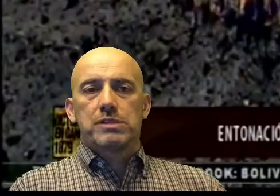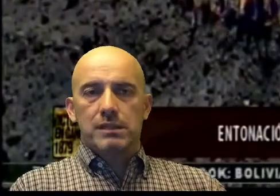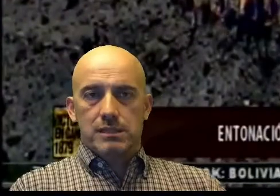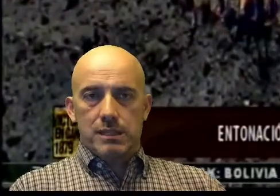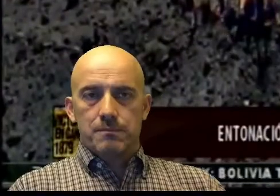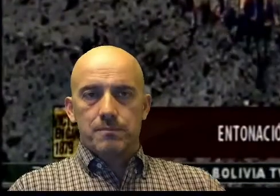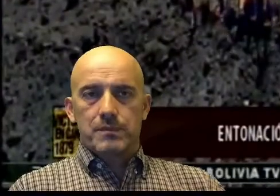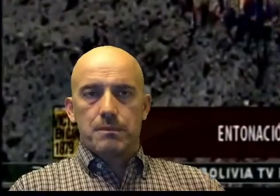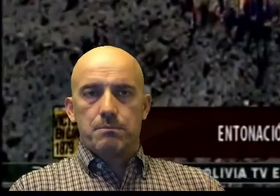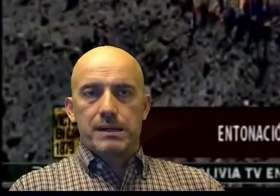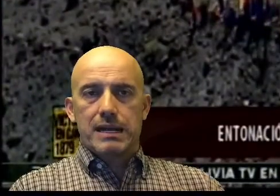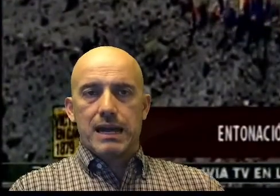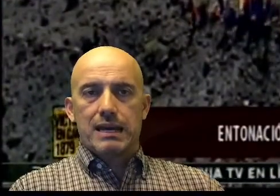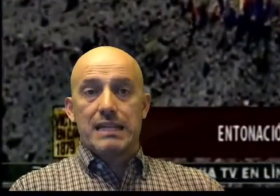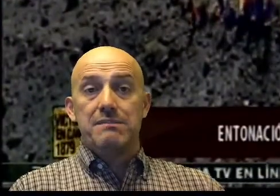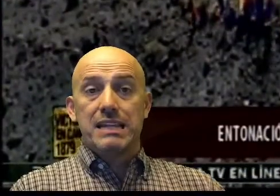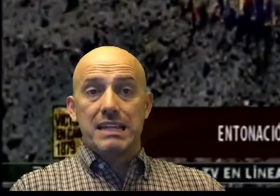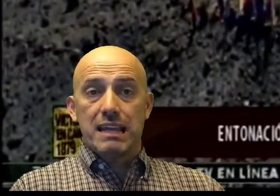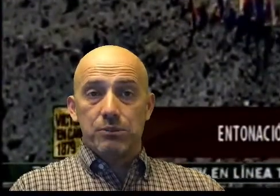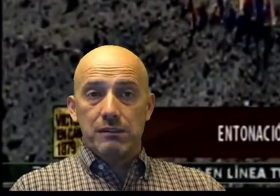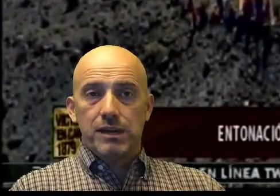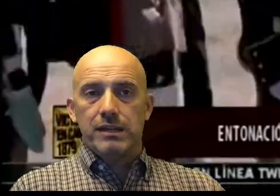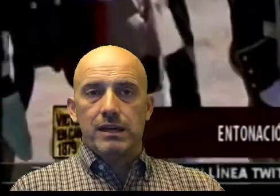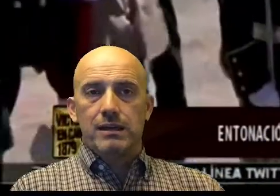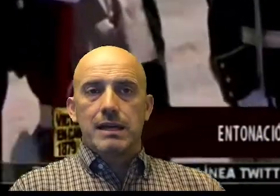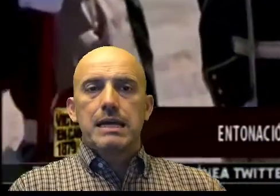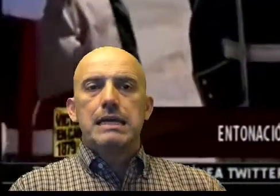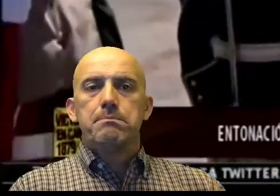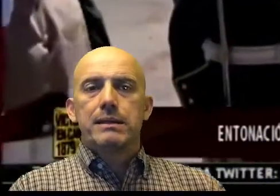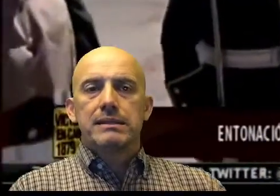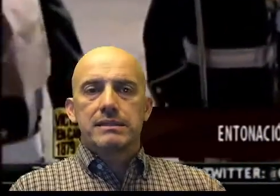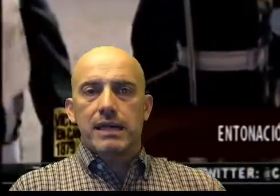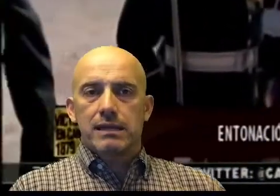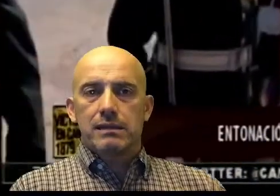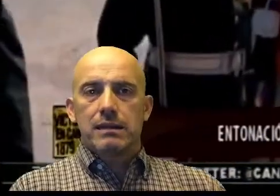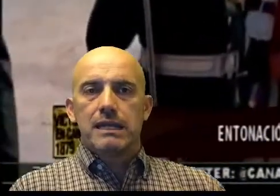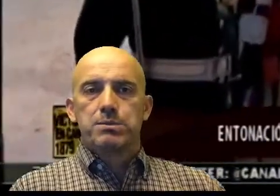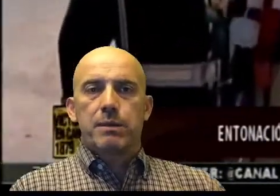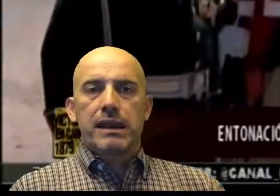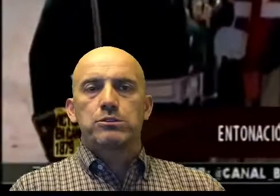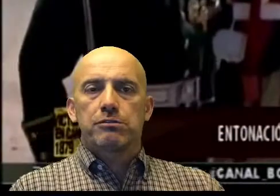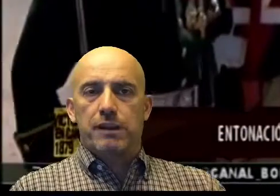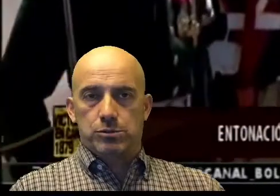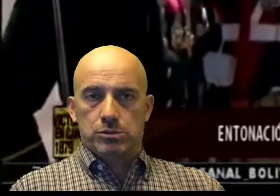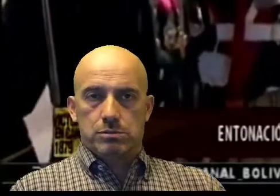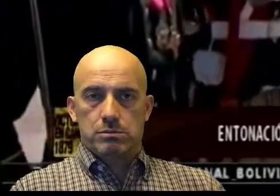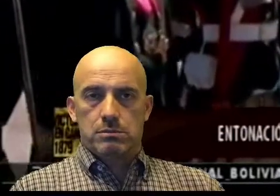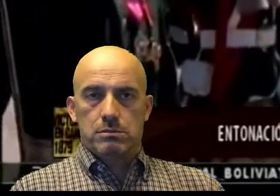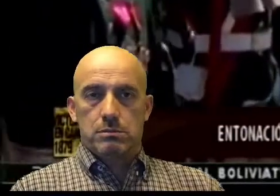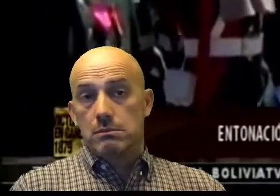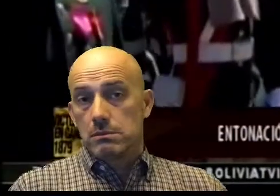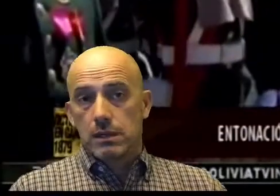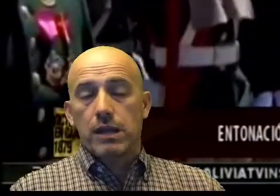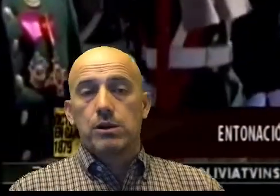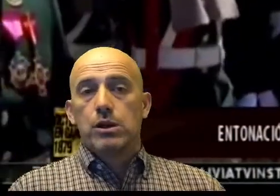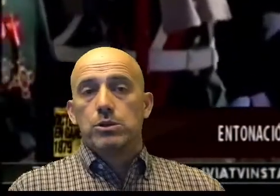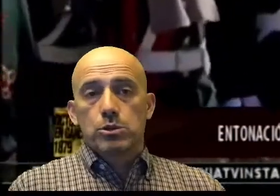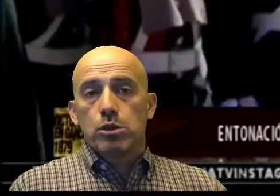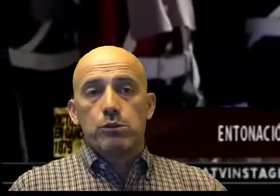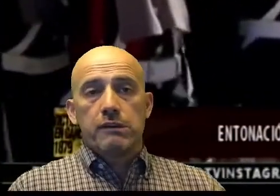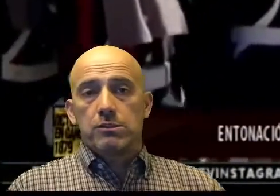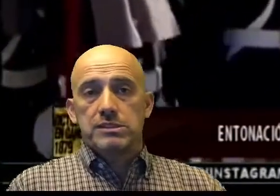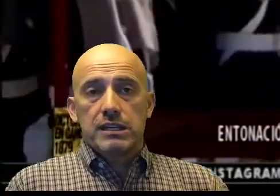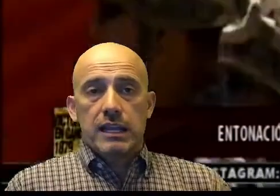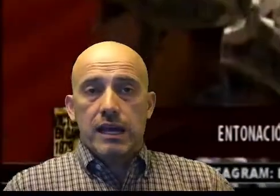contraproducente para la credibilidad boliviana inventar y propagar hechos falsos claro